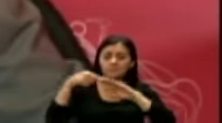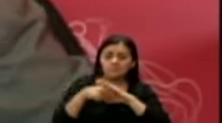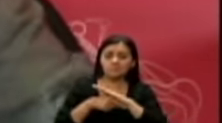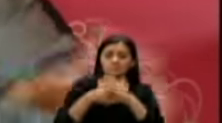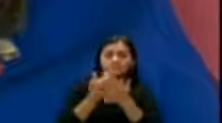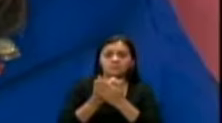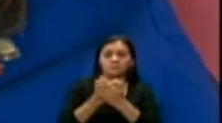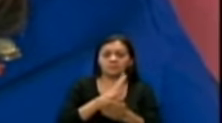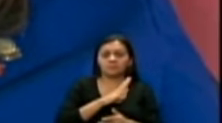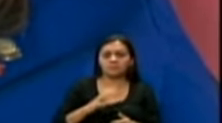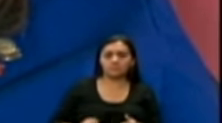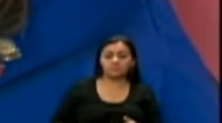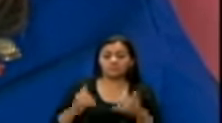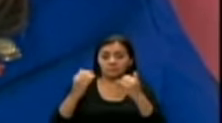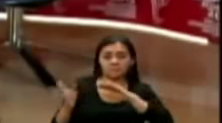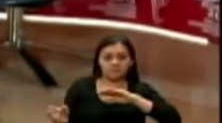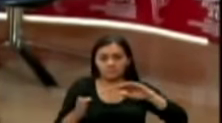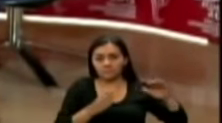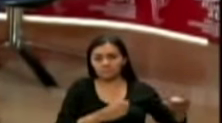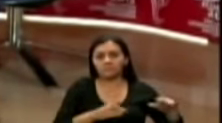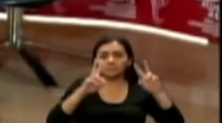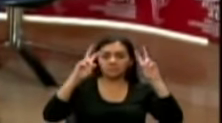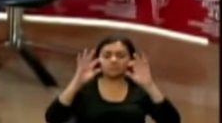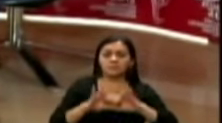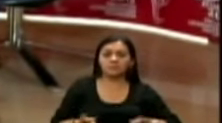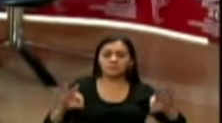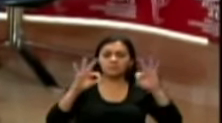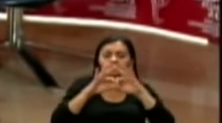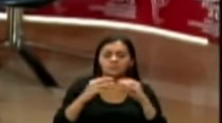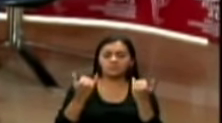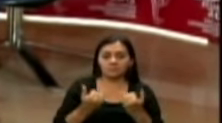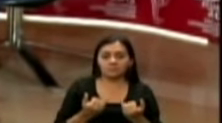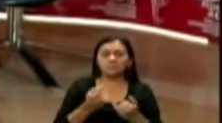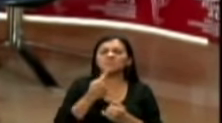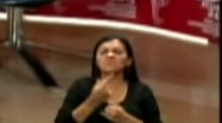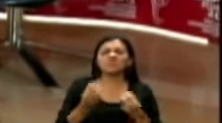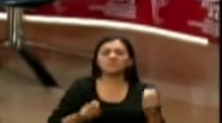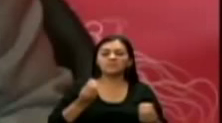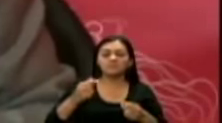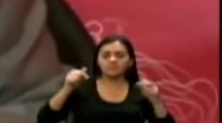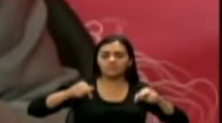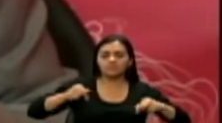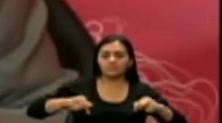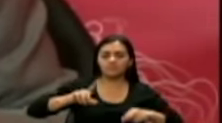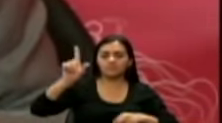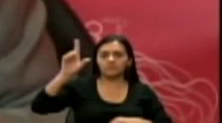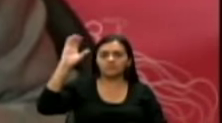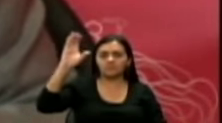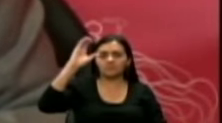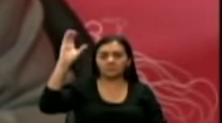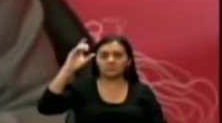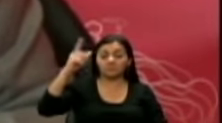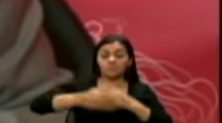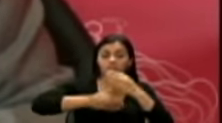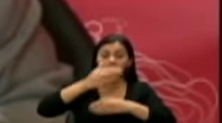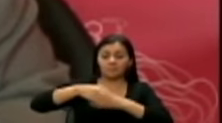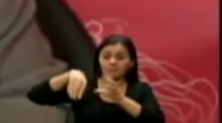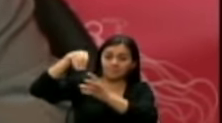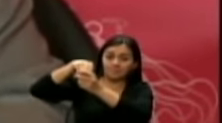El Salvador. Ajá. Ahora, en otro tema que es importante y que tiene mucha actualidad por lo que está sucediendo en Colombia, el proceso de